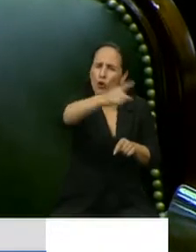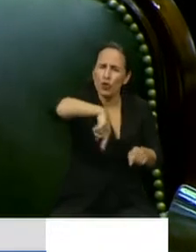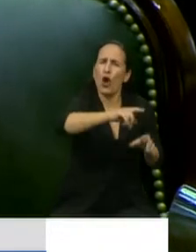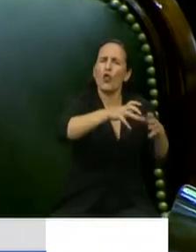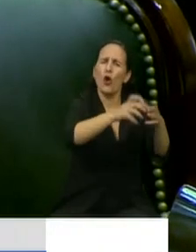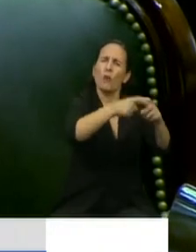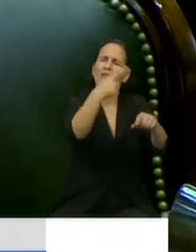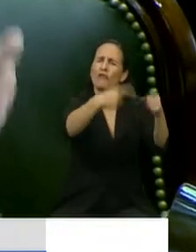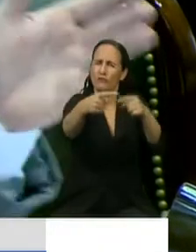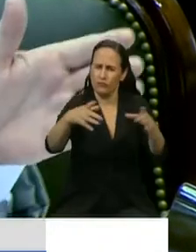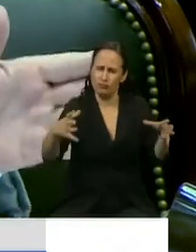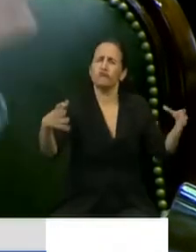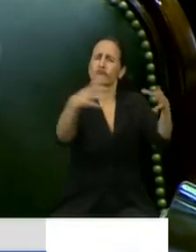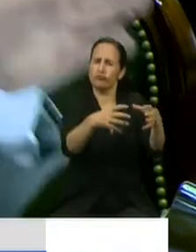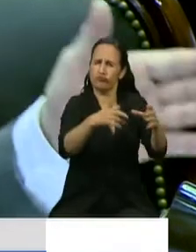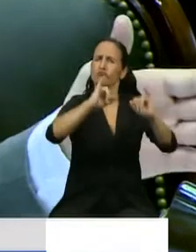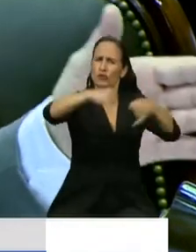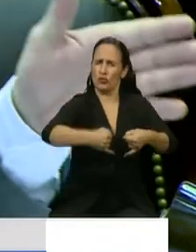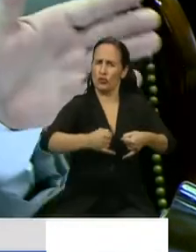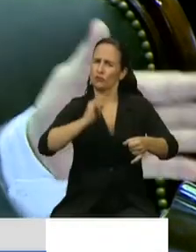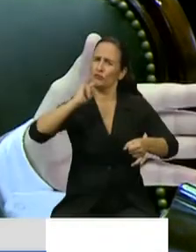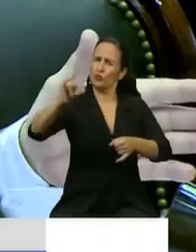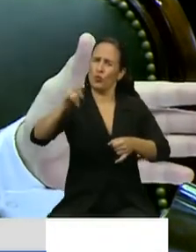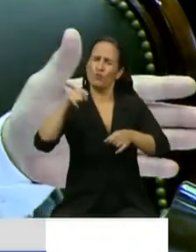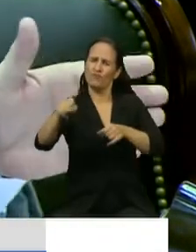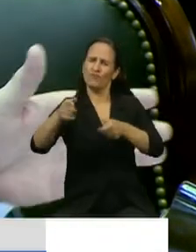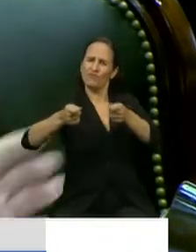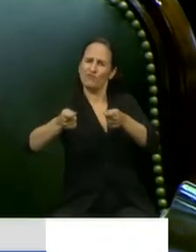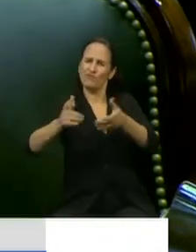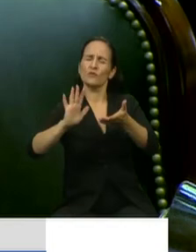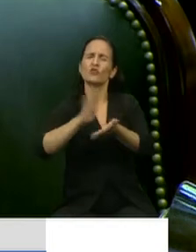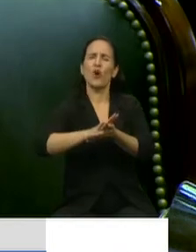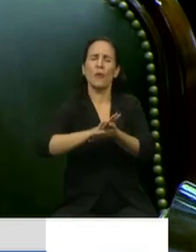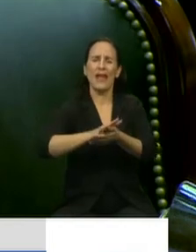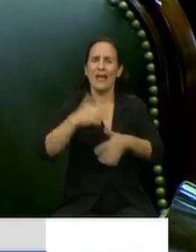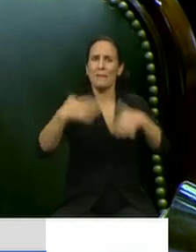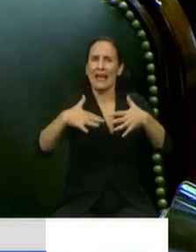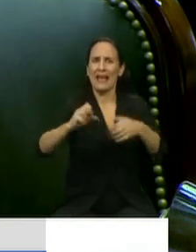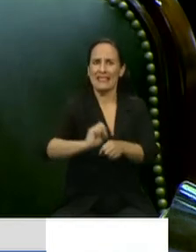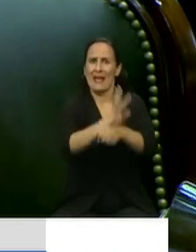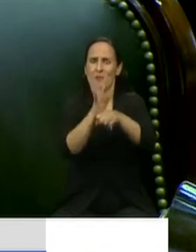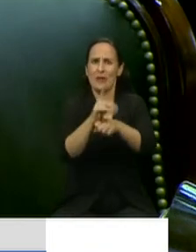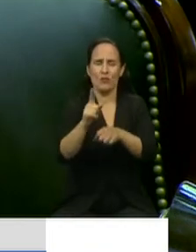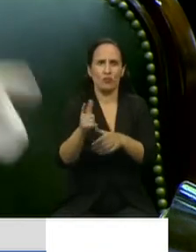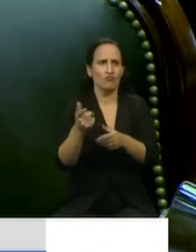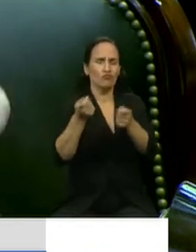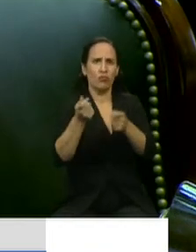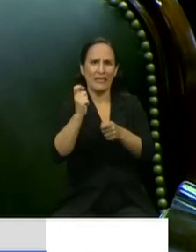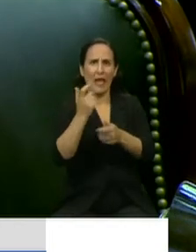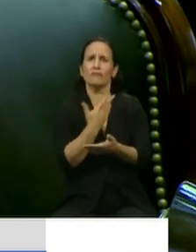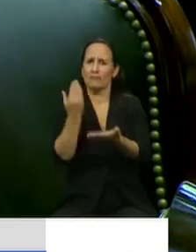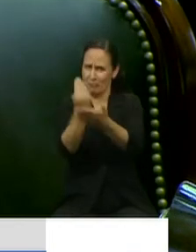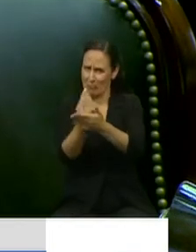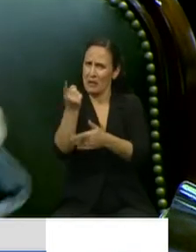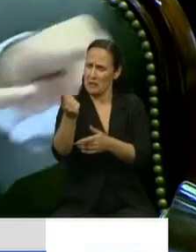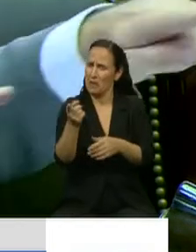hemos resuelto que lleve adelante como conductor la emergencia de la pandemia del coronavirus. Y él ha estado a la altura